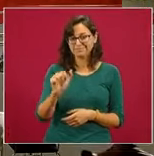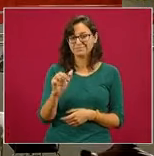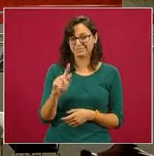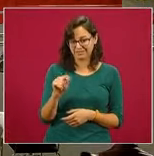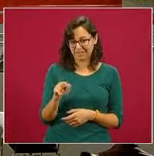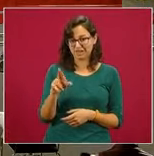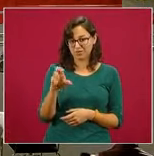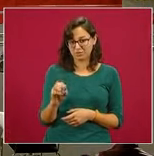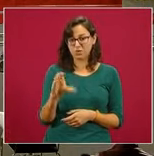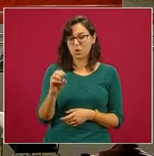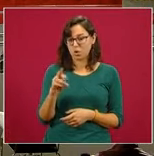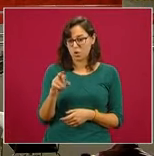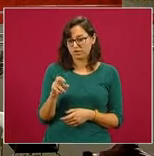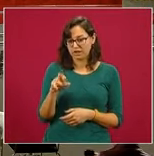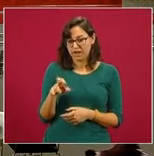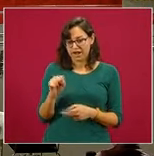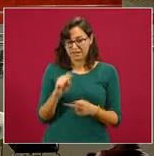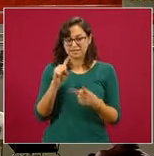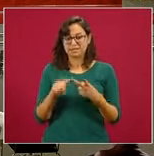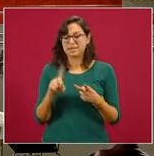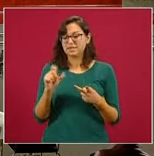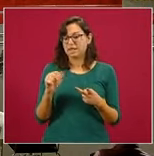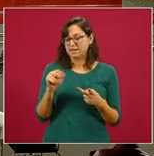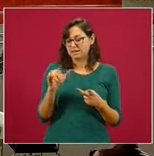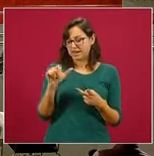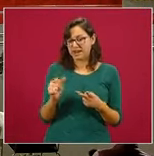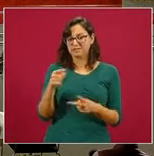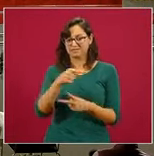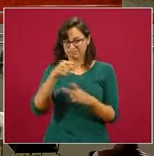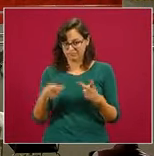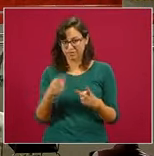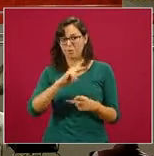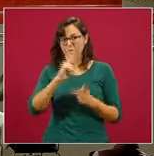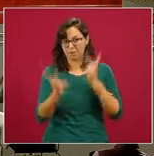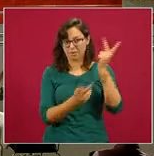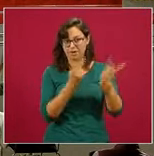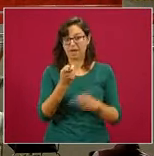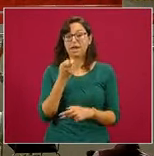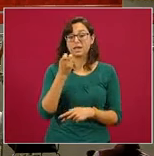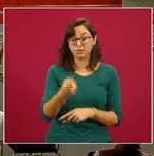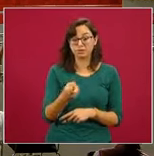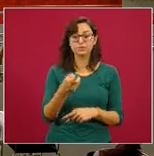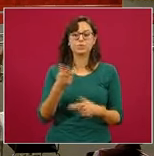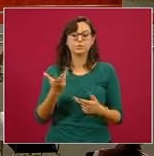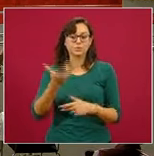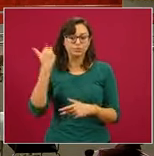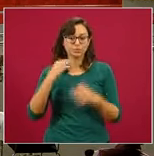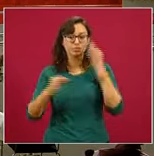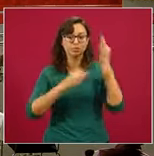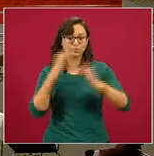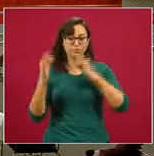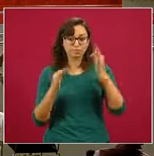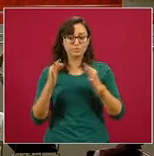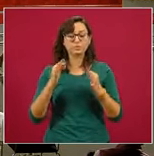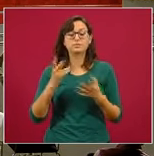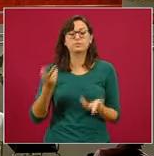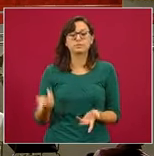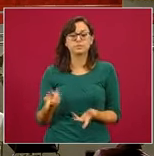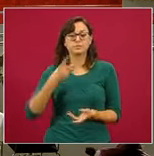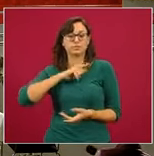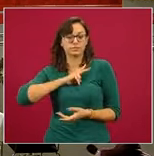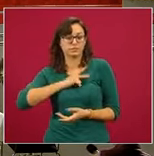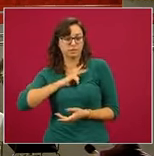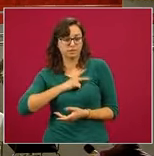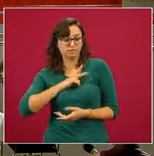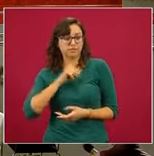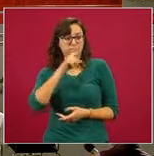de Página y Daniela Pastrana quienes preguntaron esto. Y la pregunta en el momento fue exactamente esta. Había salido una noticia sobre un virus que circulaba en